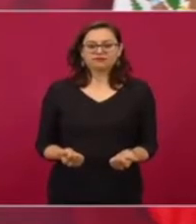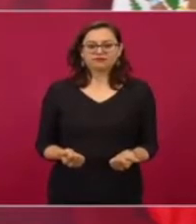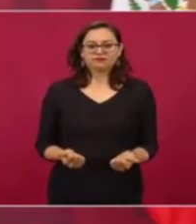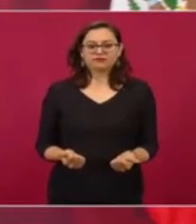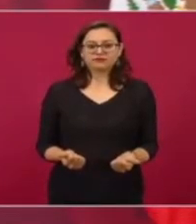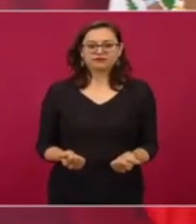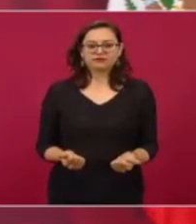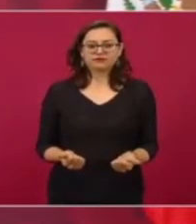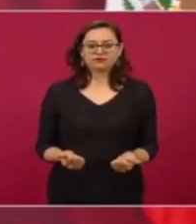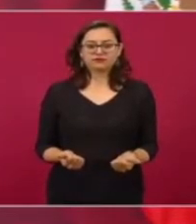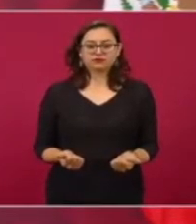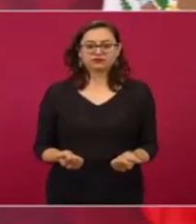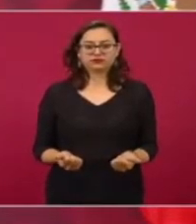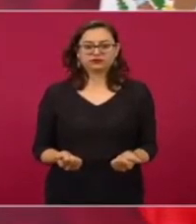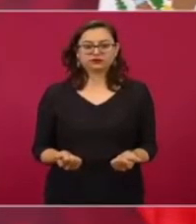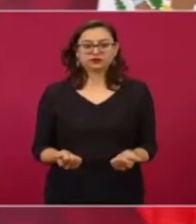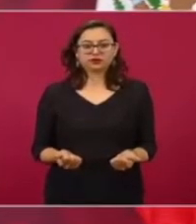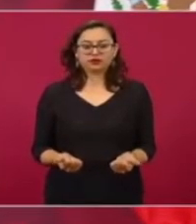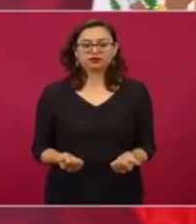trabaja en más